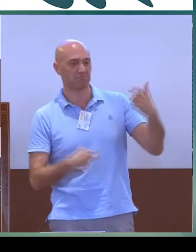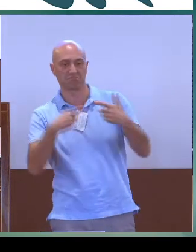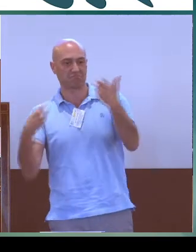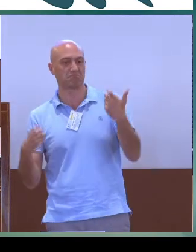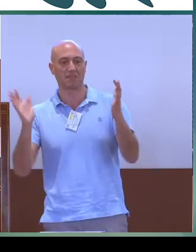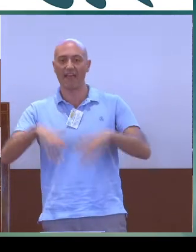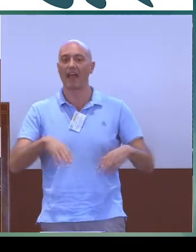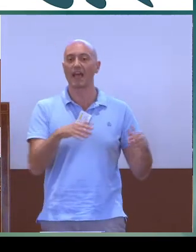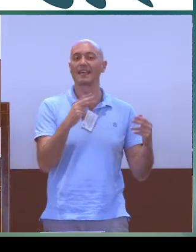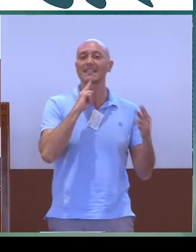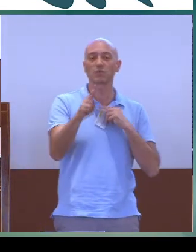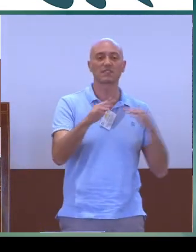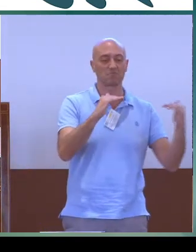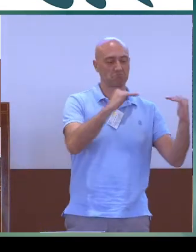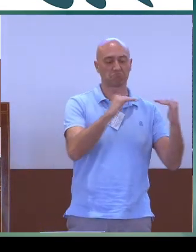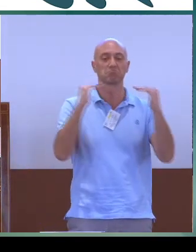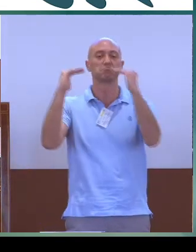Las conclusiones